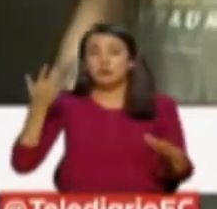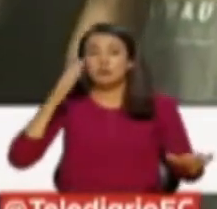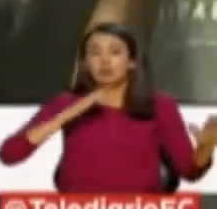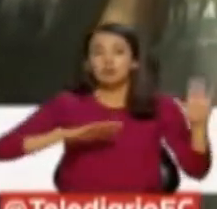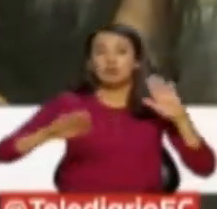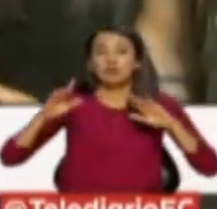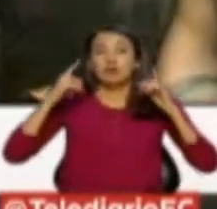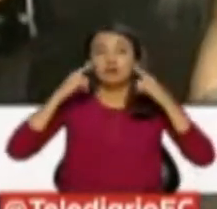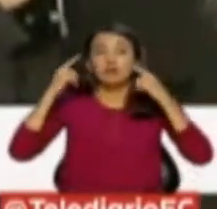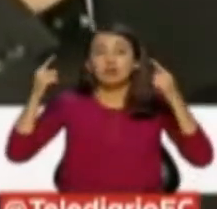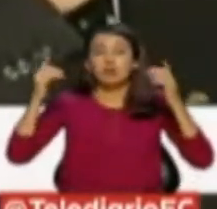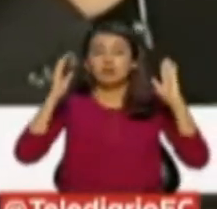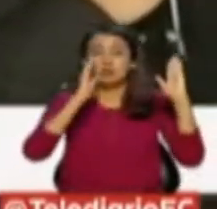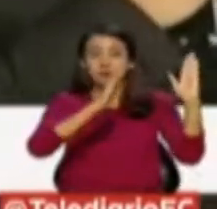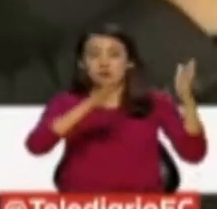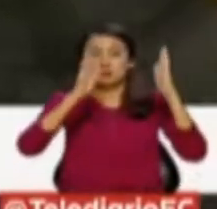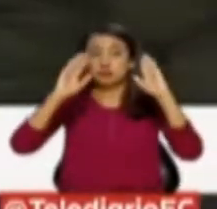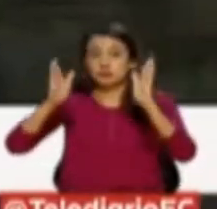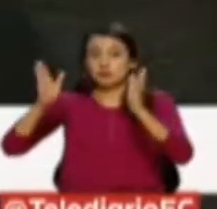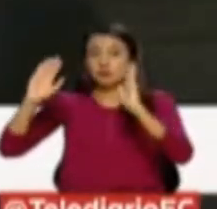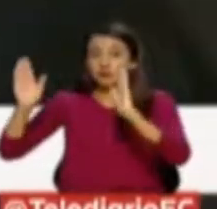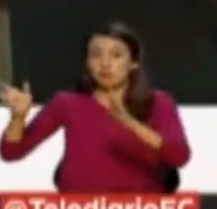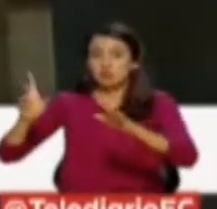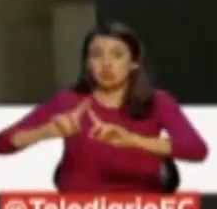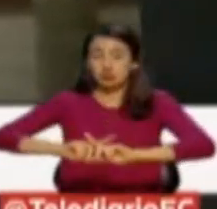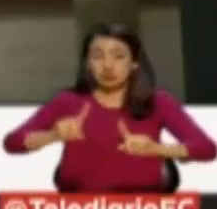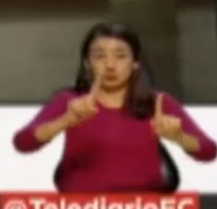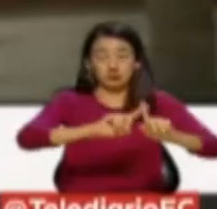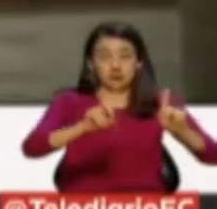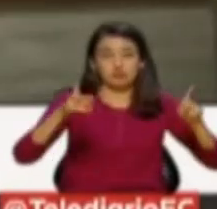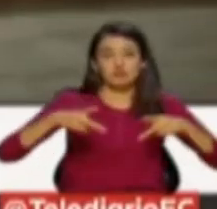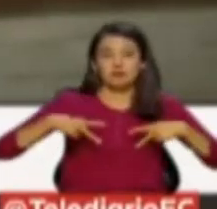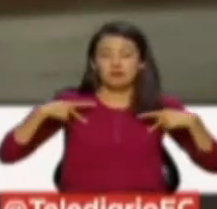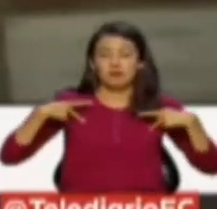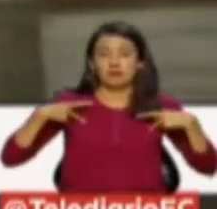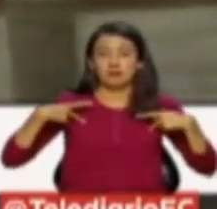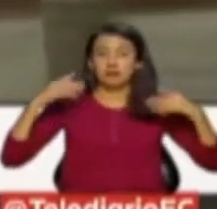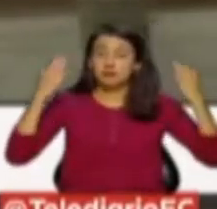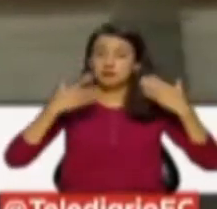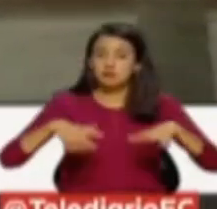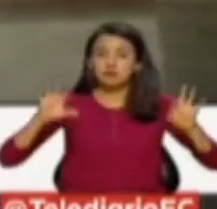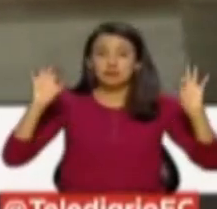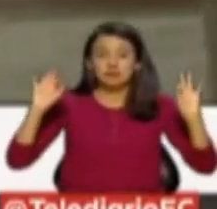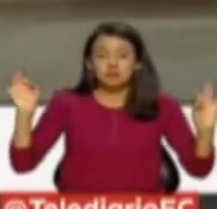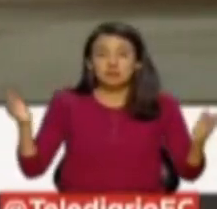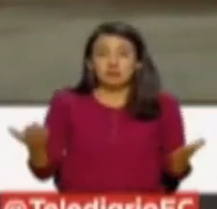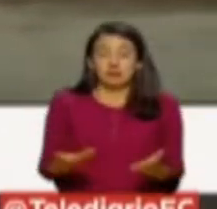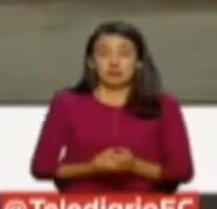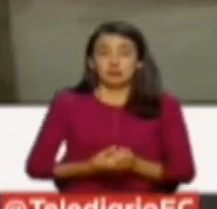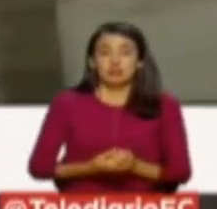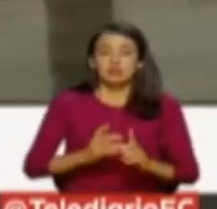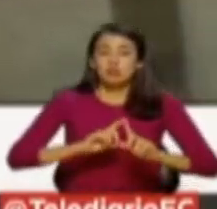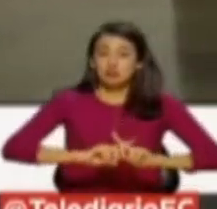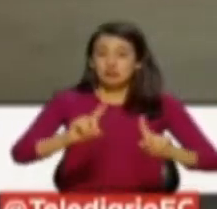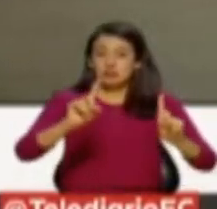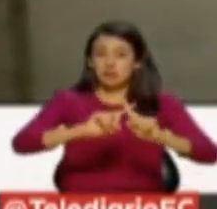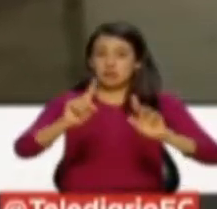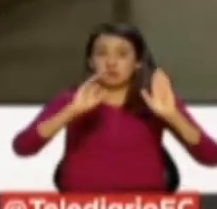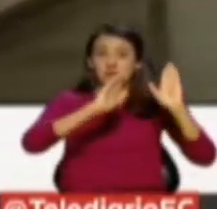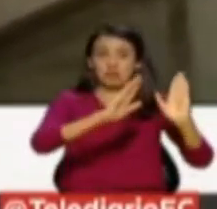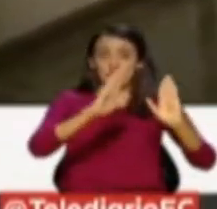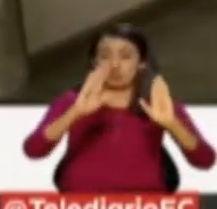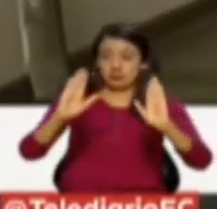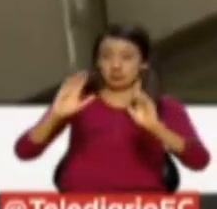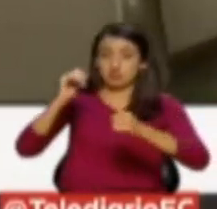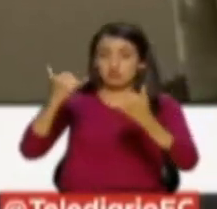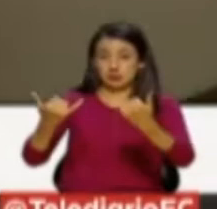manera tú has querido dividir las diferentes etapas de tu vida tengo entendido si así es tengo por diferentes secciones en